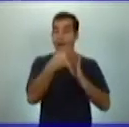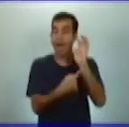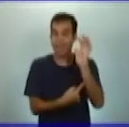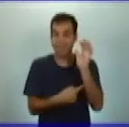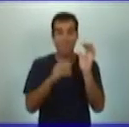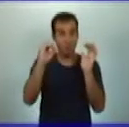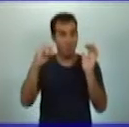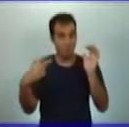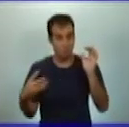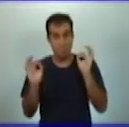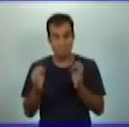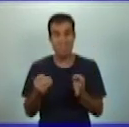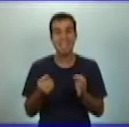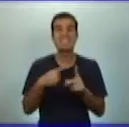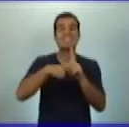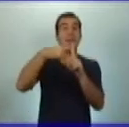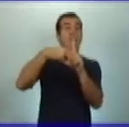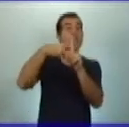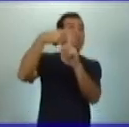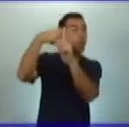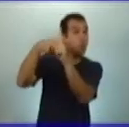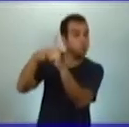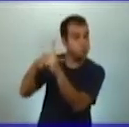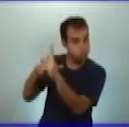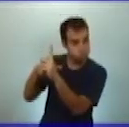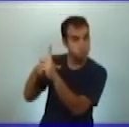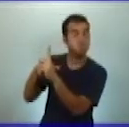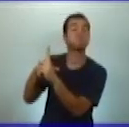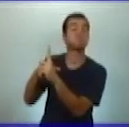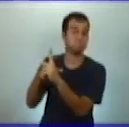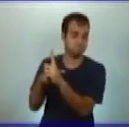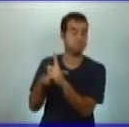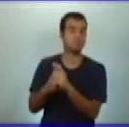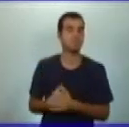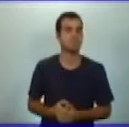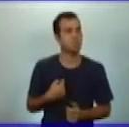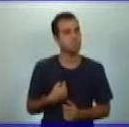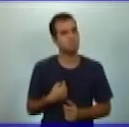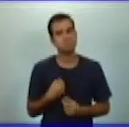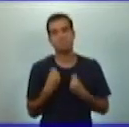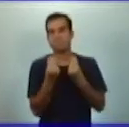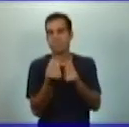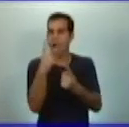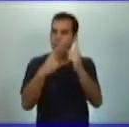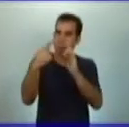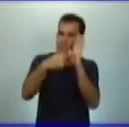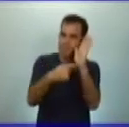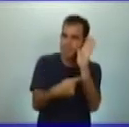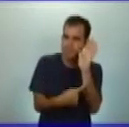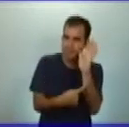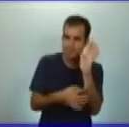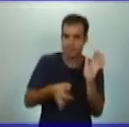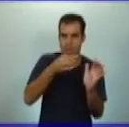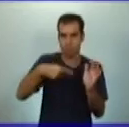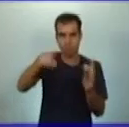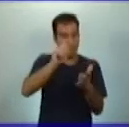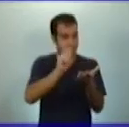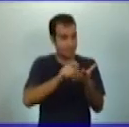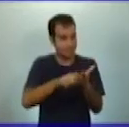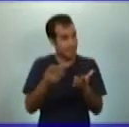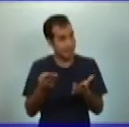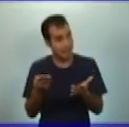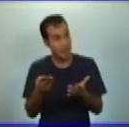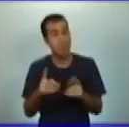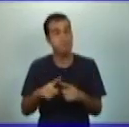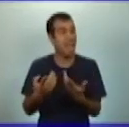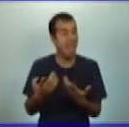son sus bajas temperaturas de fusión y de ebullición. Ahora, yo aquí quiero dejarles algunos aspectos que tomen nota rapidito para